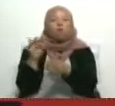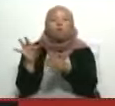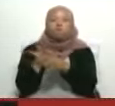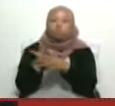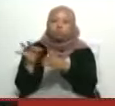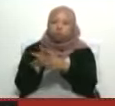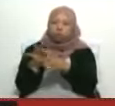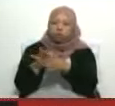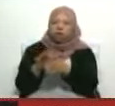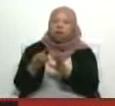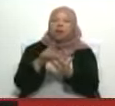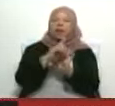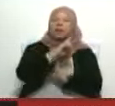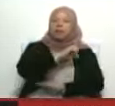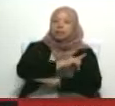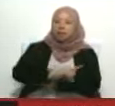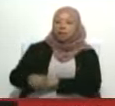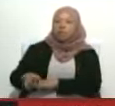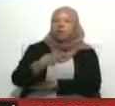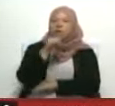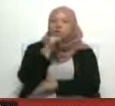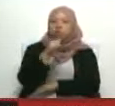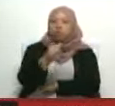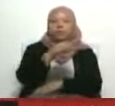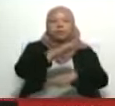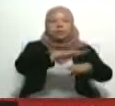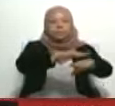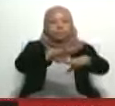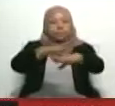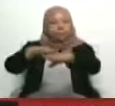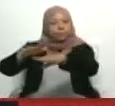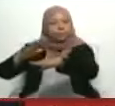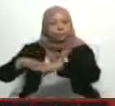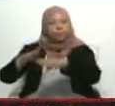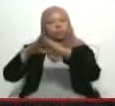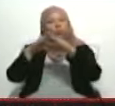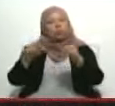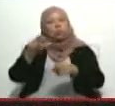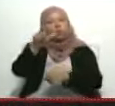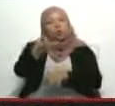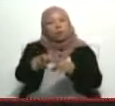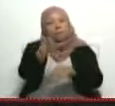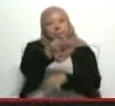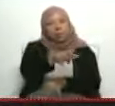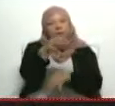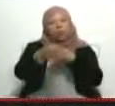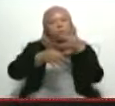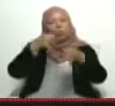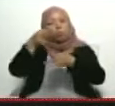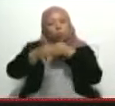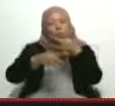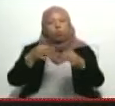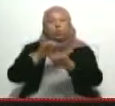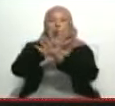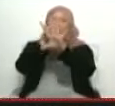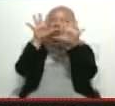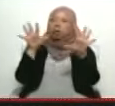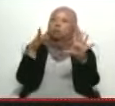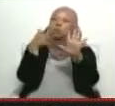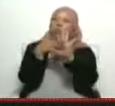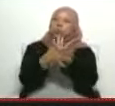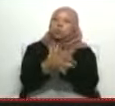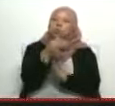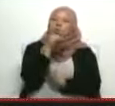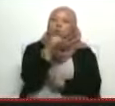deber de informar y mantener en el detalle de todo lo que vaya